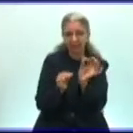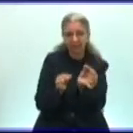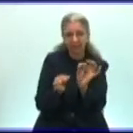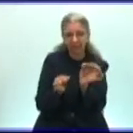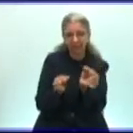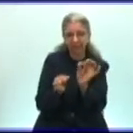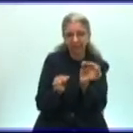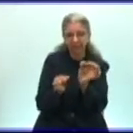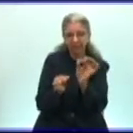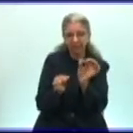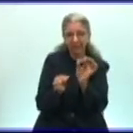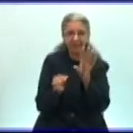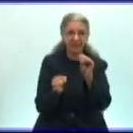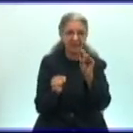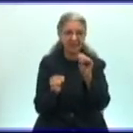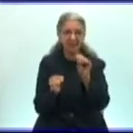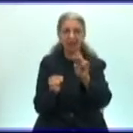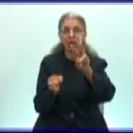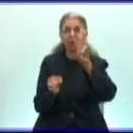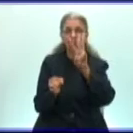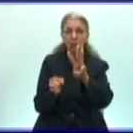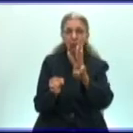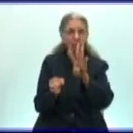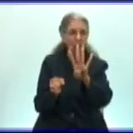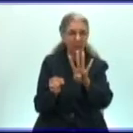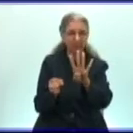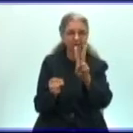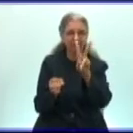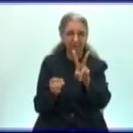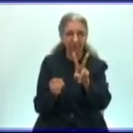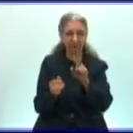corriente nos está indicando 4 volts.